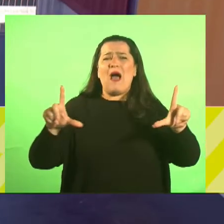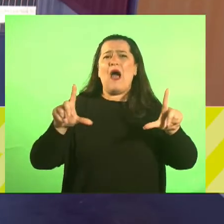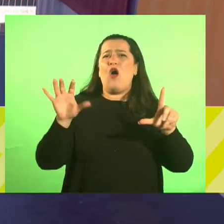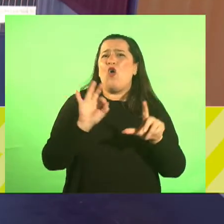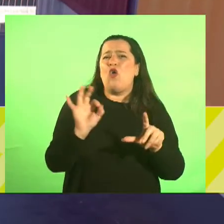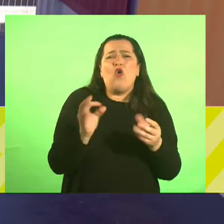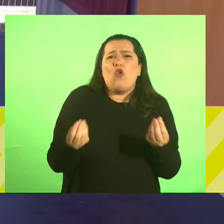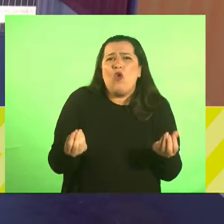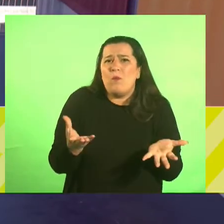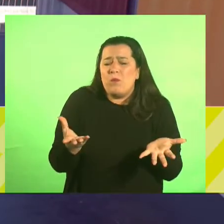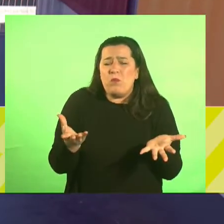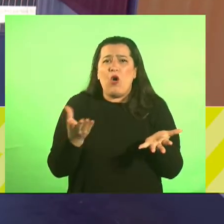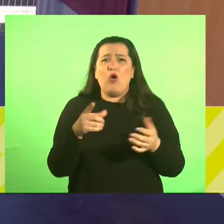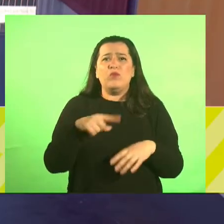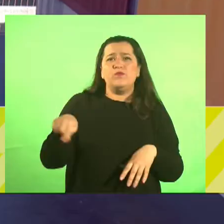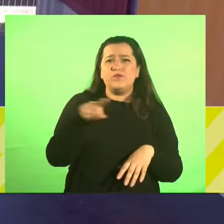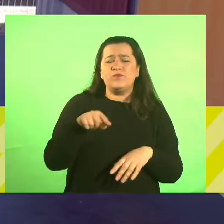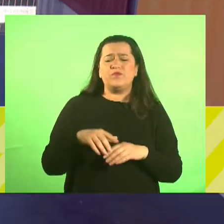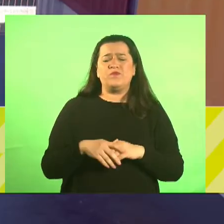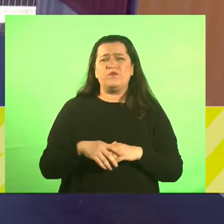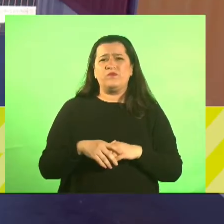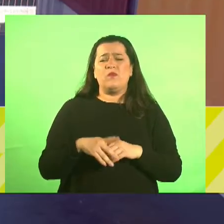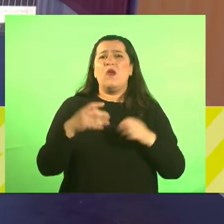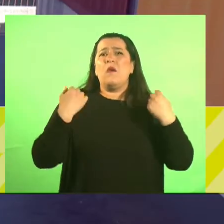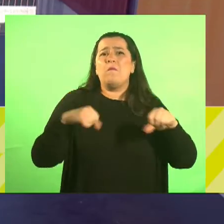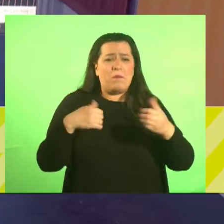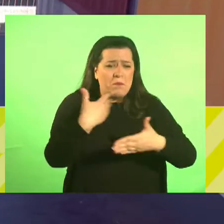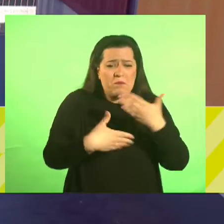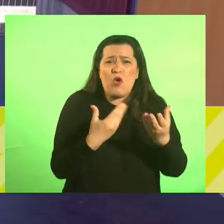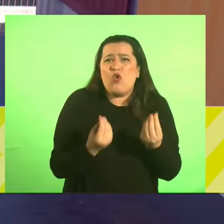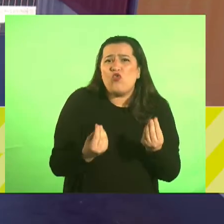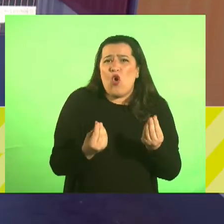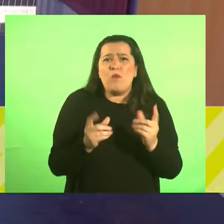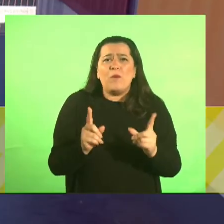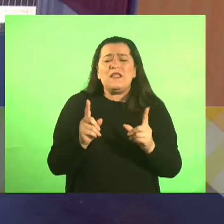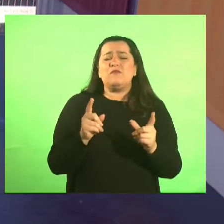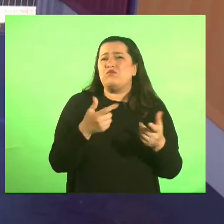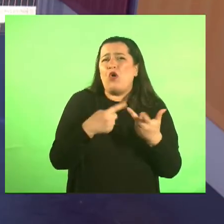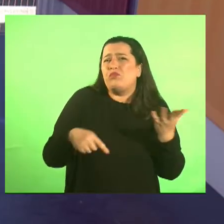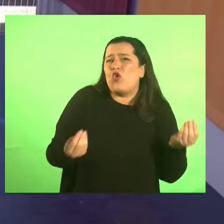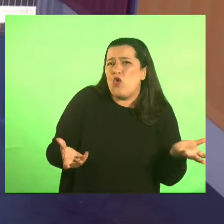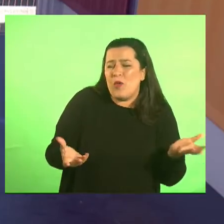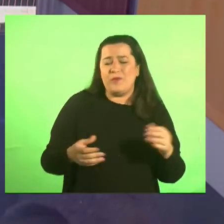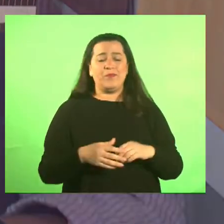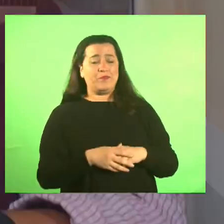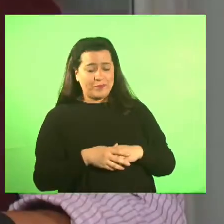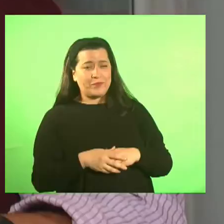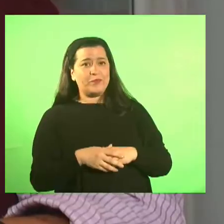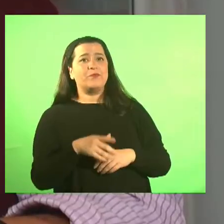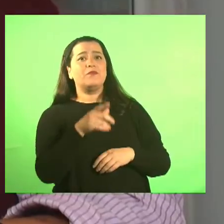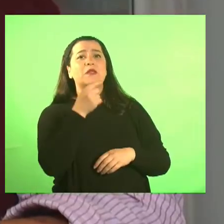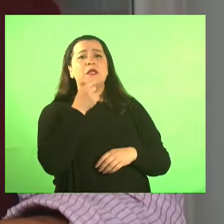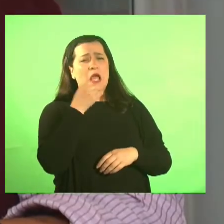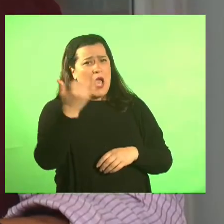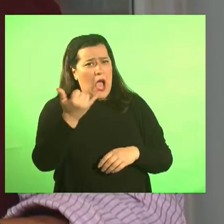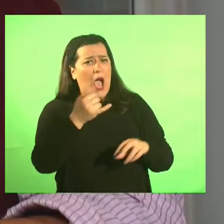de cómo se pusieron digamos, en la práctica estos conceptos? Sí, se utiliza